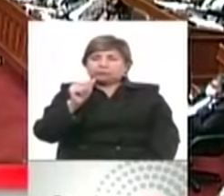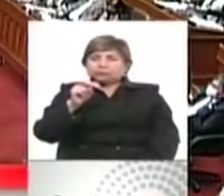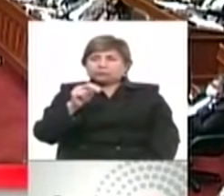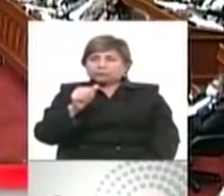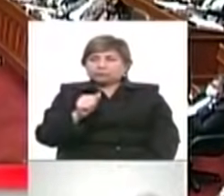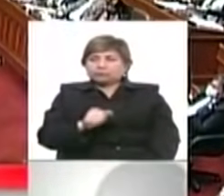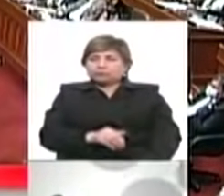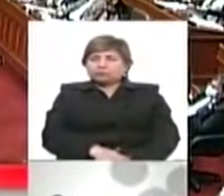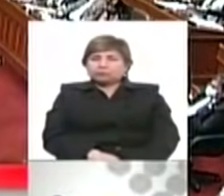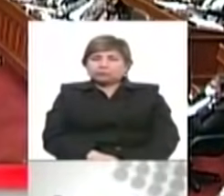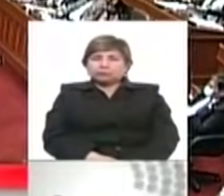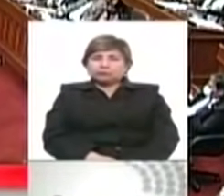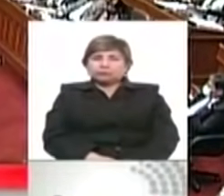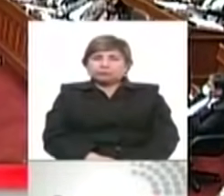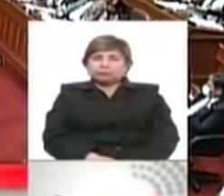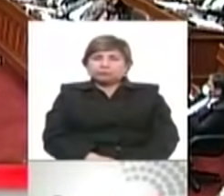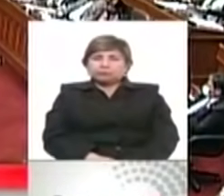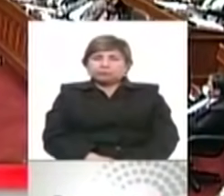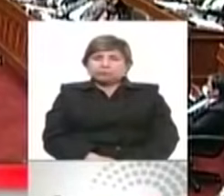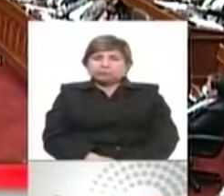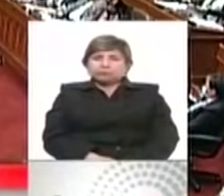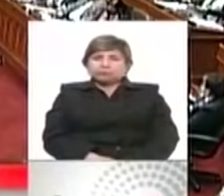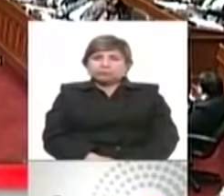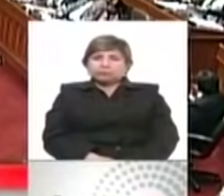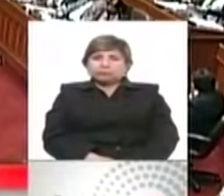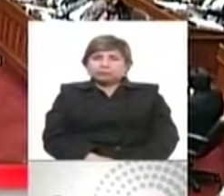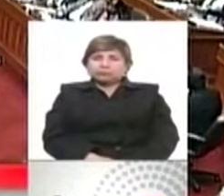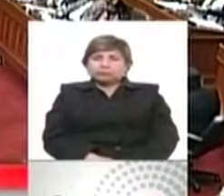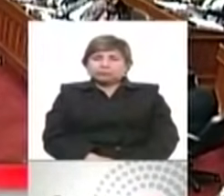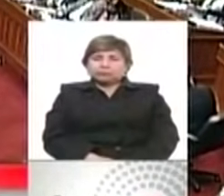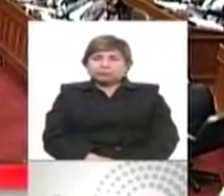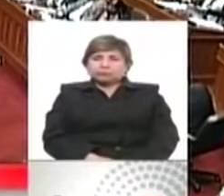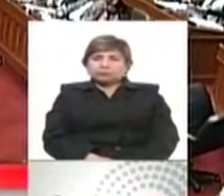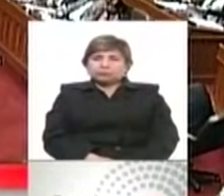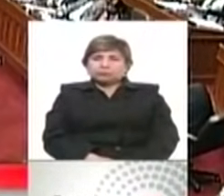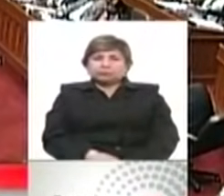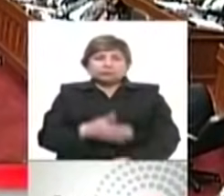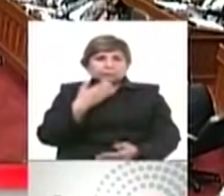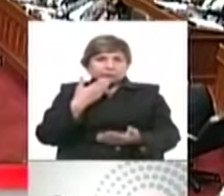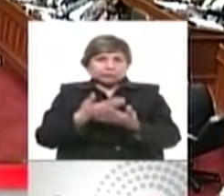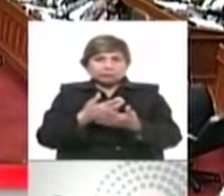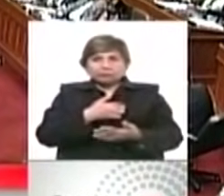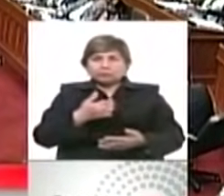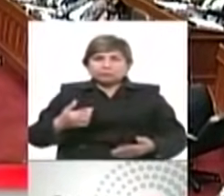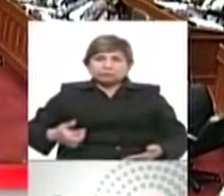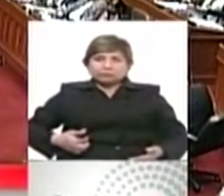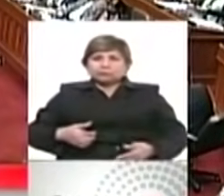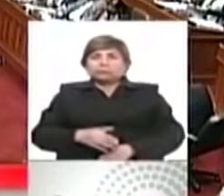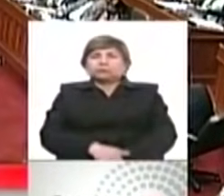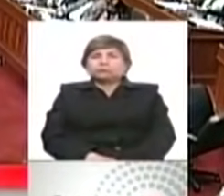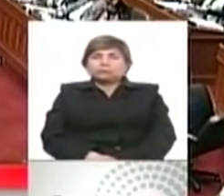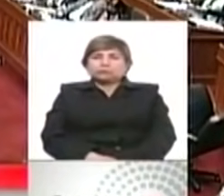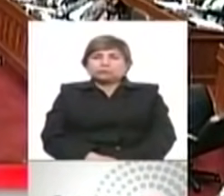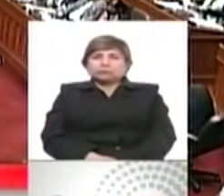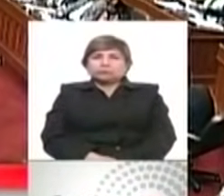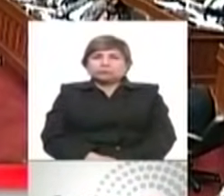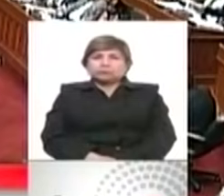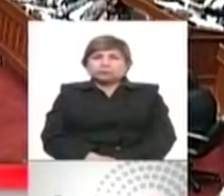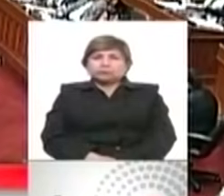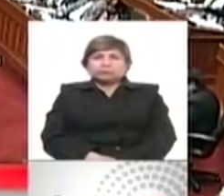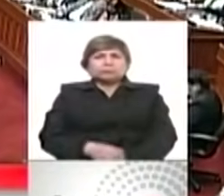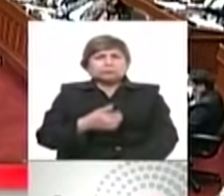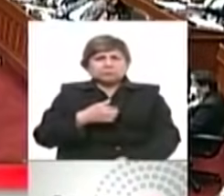amplio de nuestra población simpatiza con posturas de centro y no respaldan posturas